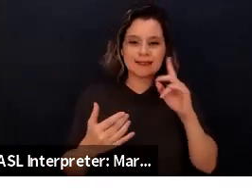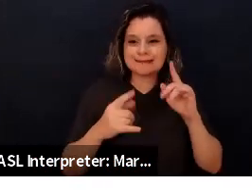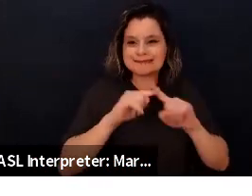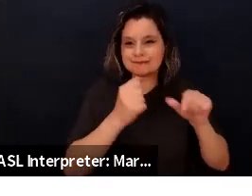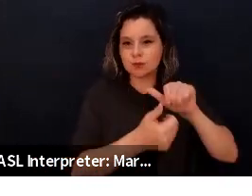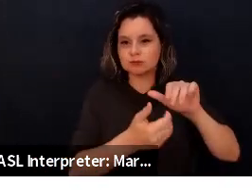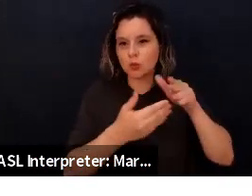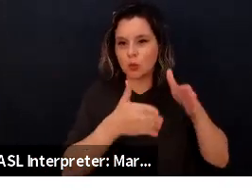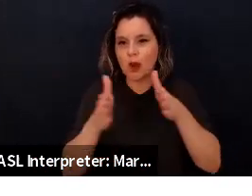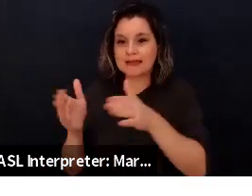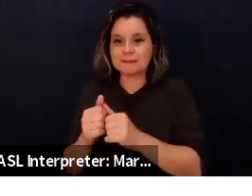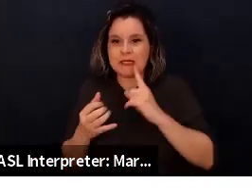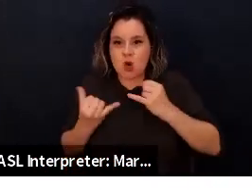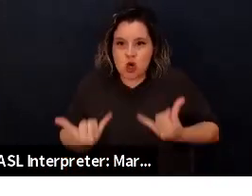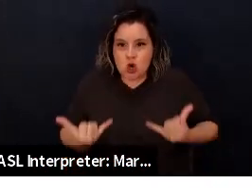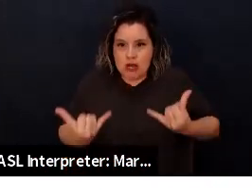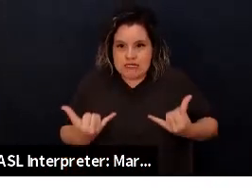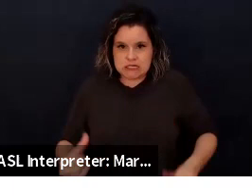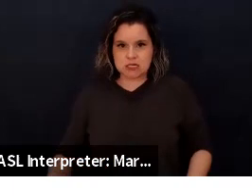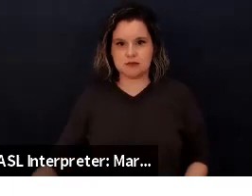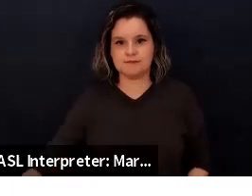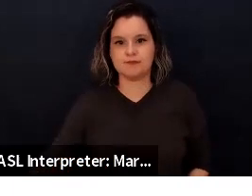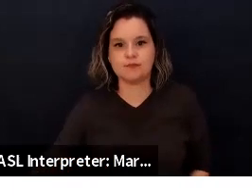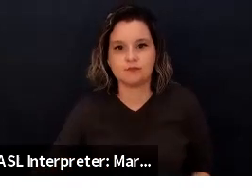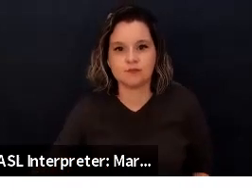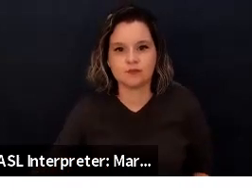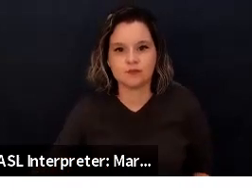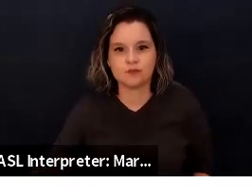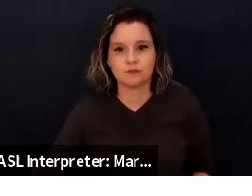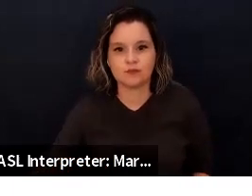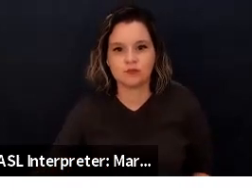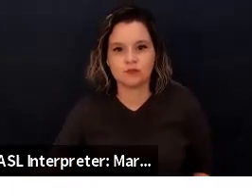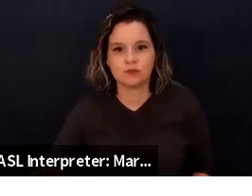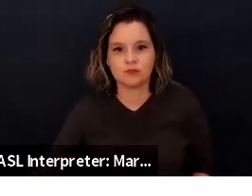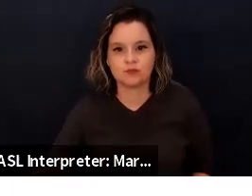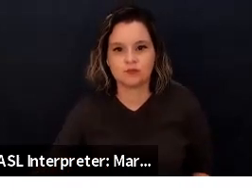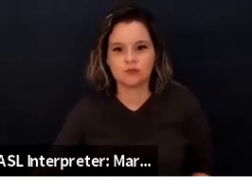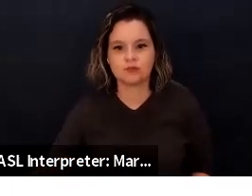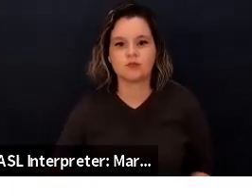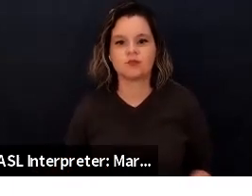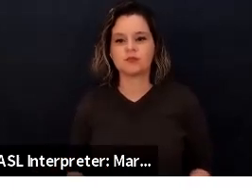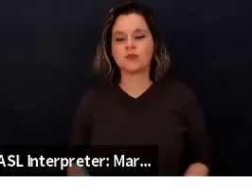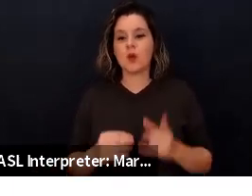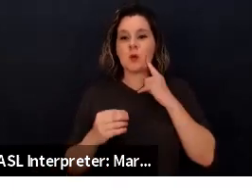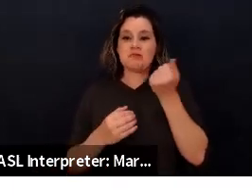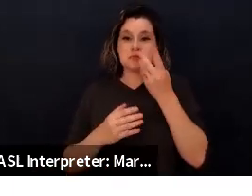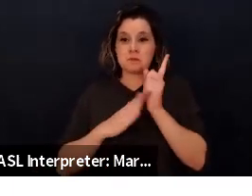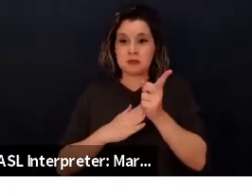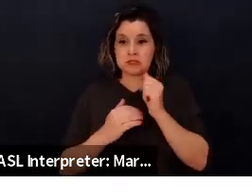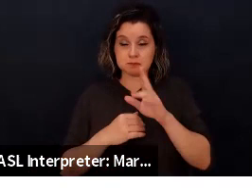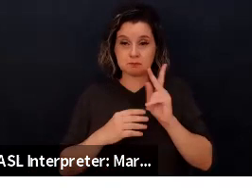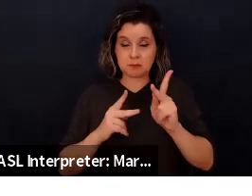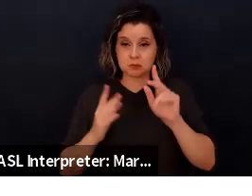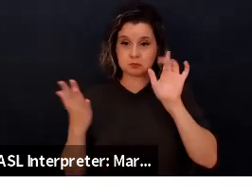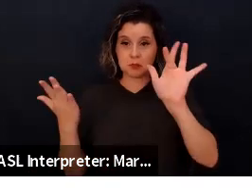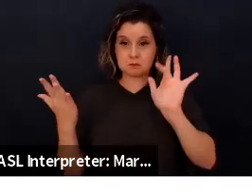refiero al sistema moderno. Entonces voy a esperar algún par de momentos para que la gente tenga tiempo para